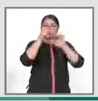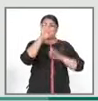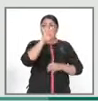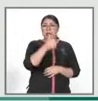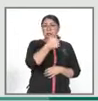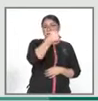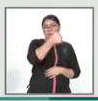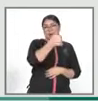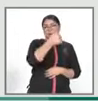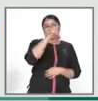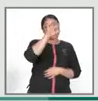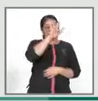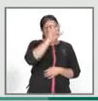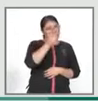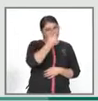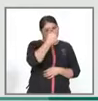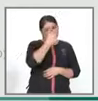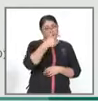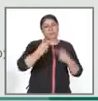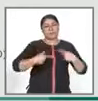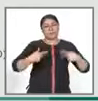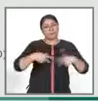647 de